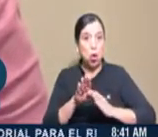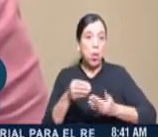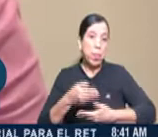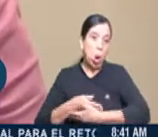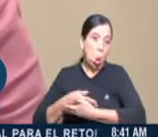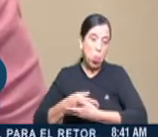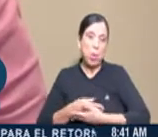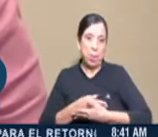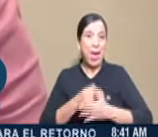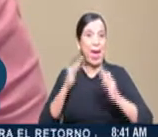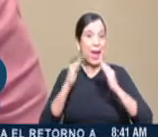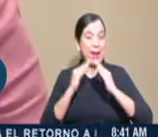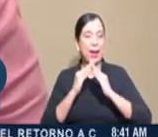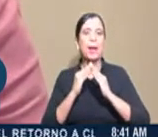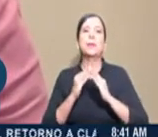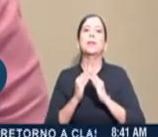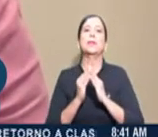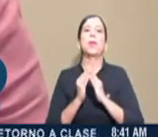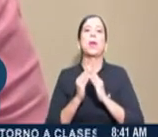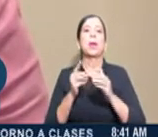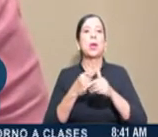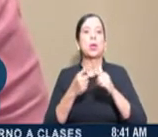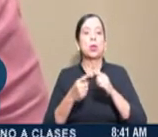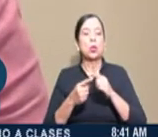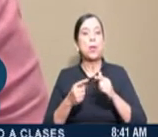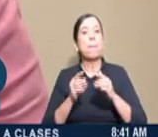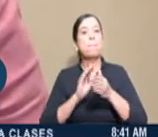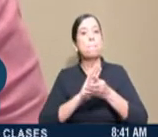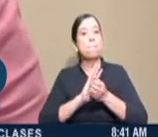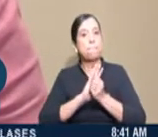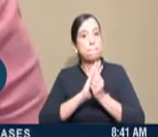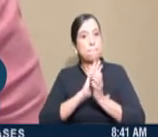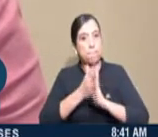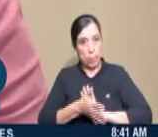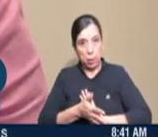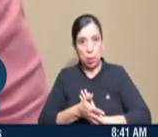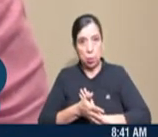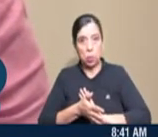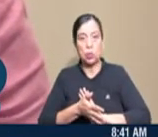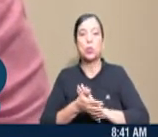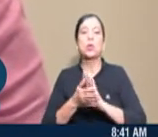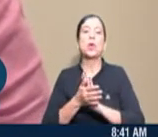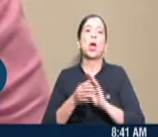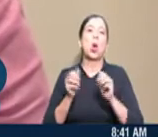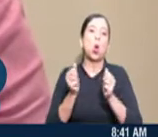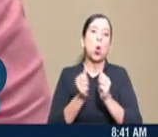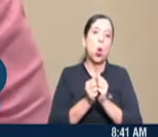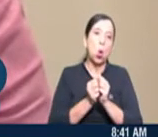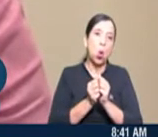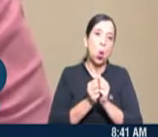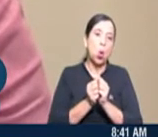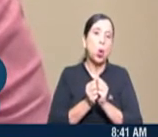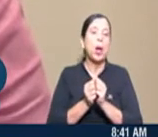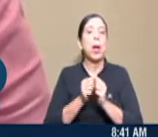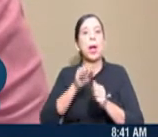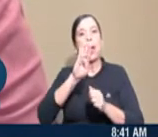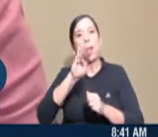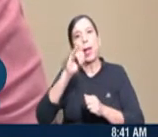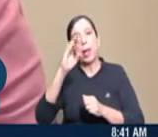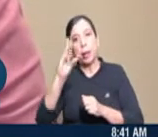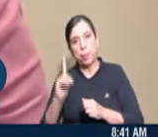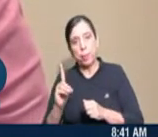Ministerio de Desarrollo Social, junto con aliados como el Banco Interamericano de Desarrollo, UNICEF, Ineduca y